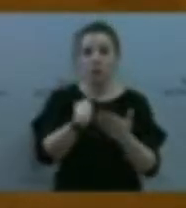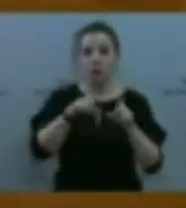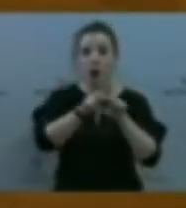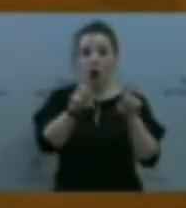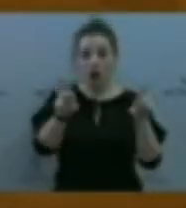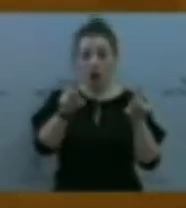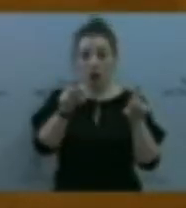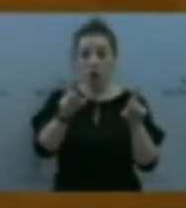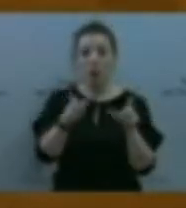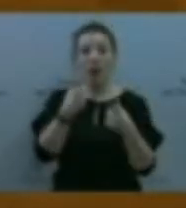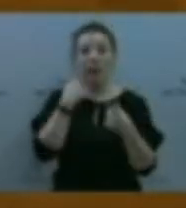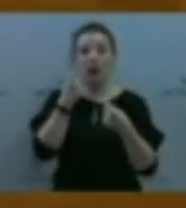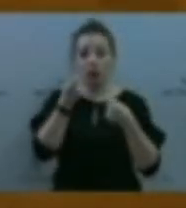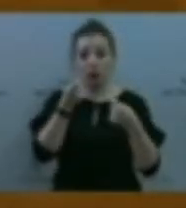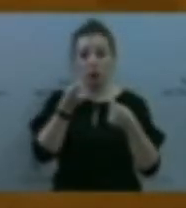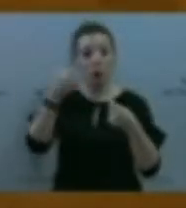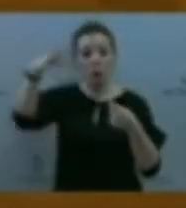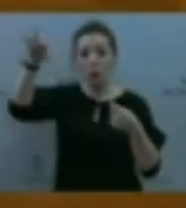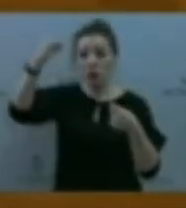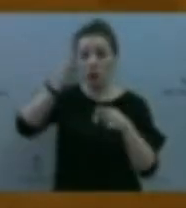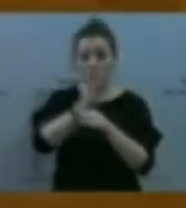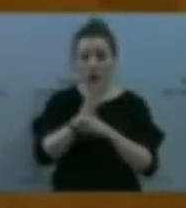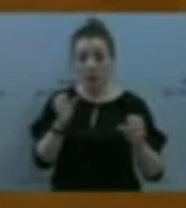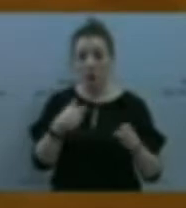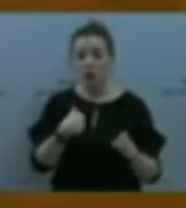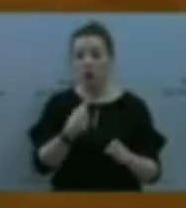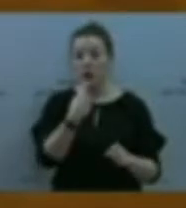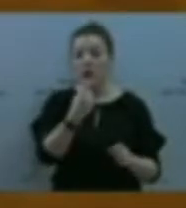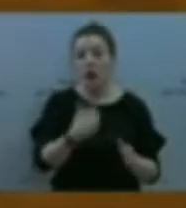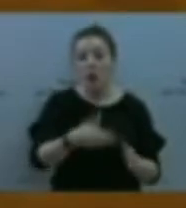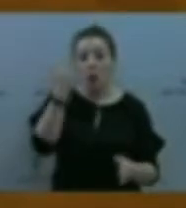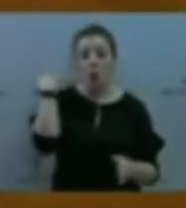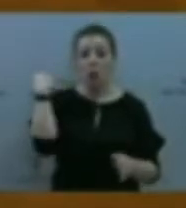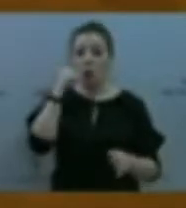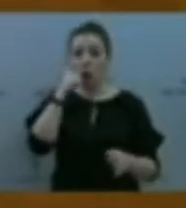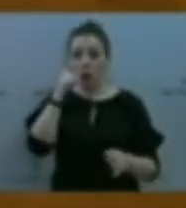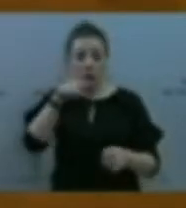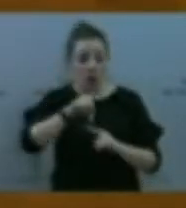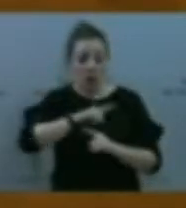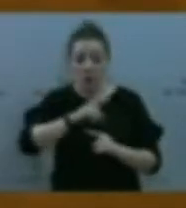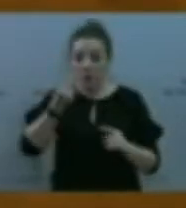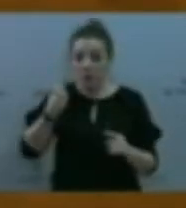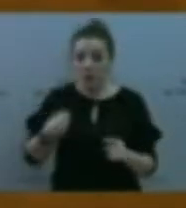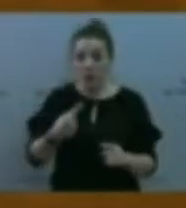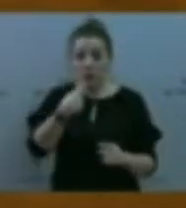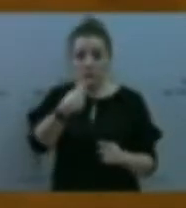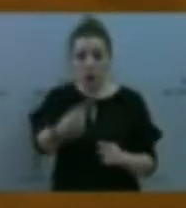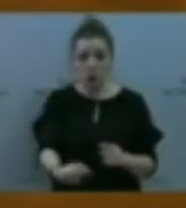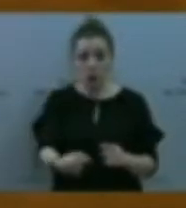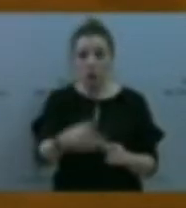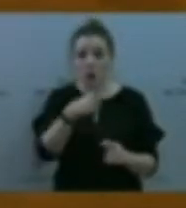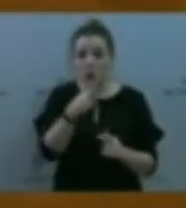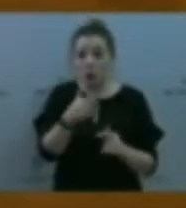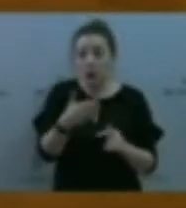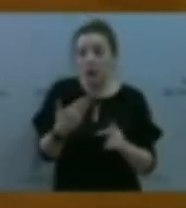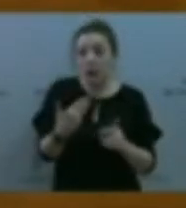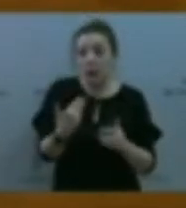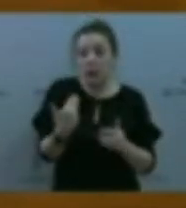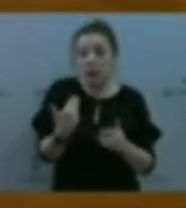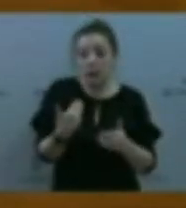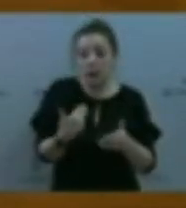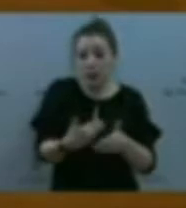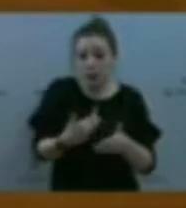puedo decir en noviembre. Es decir, que están a punto de entrar en la Cámara la semana que viene los presupuestos de 2019. El